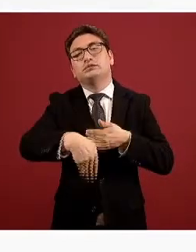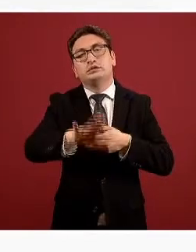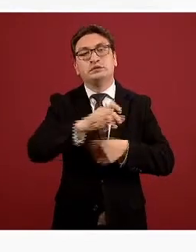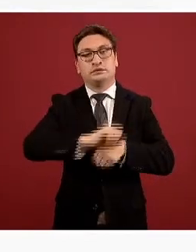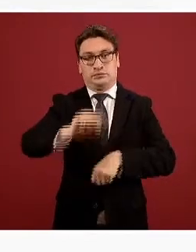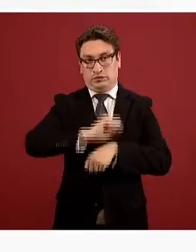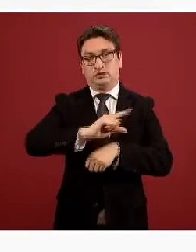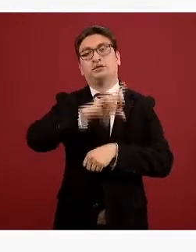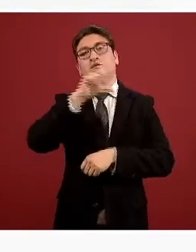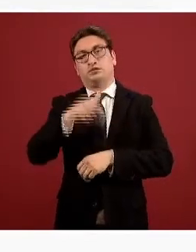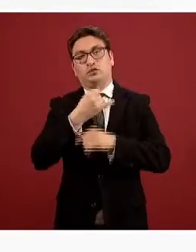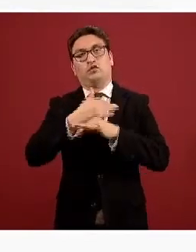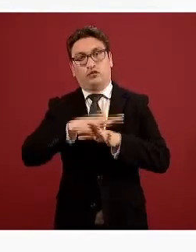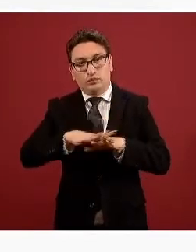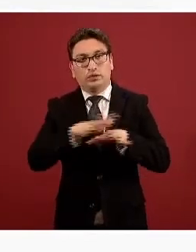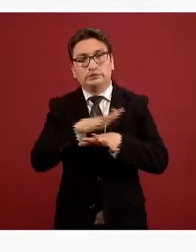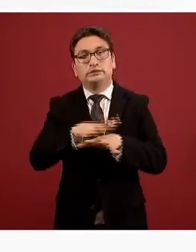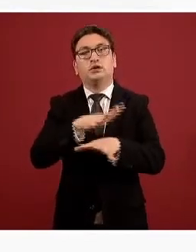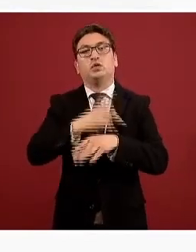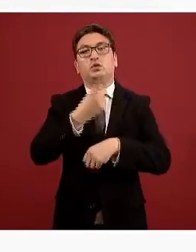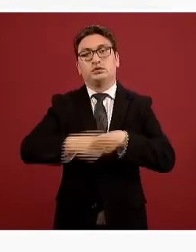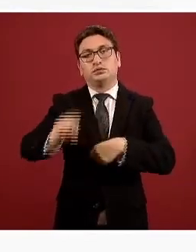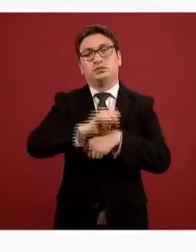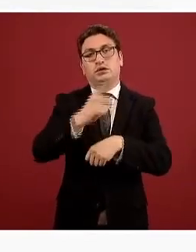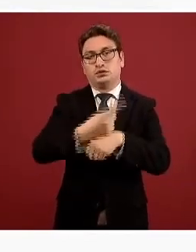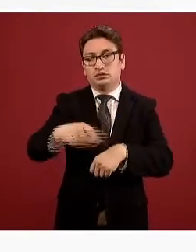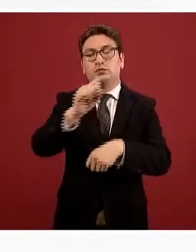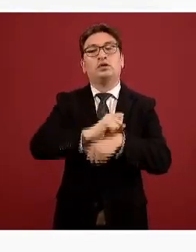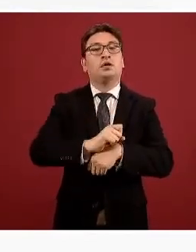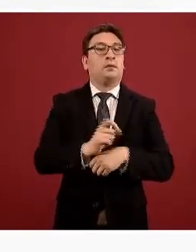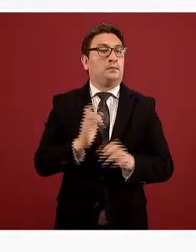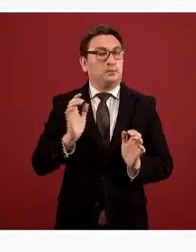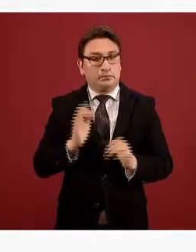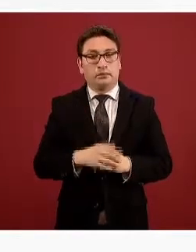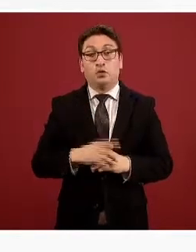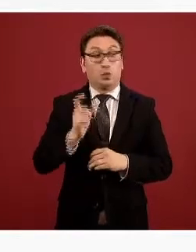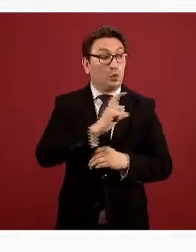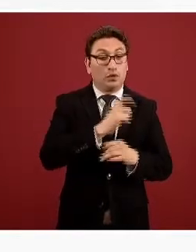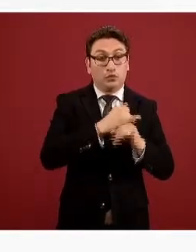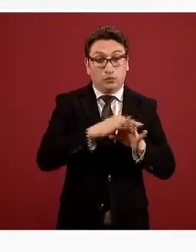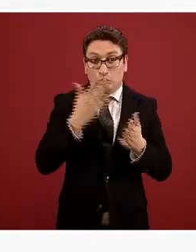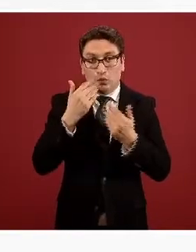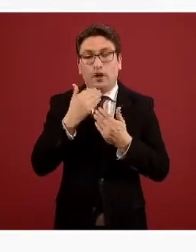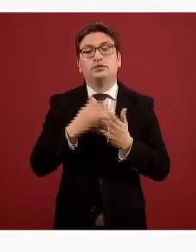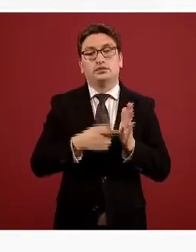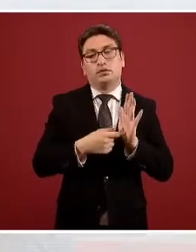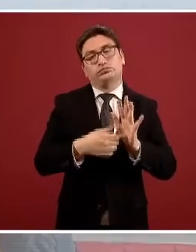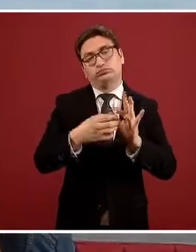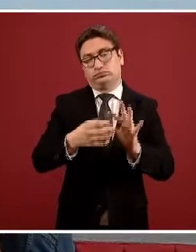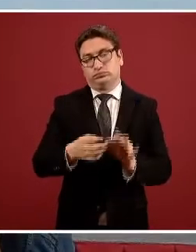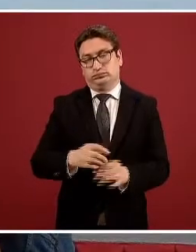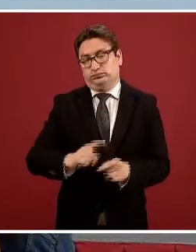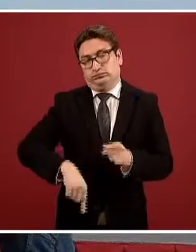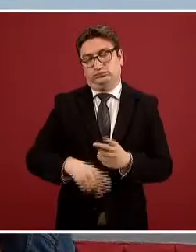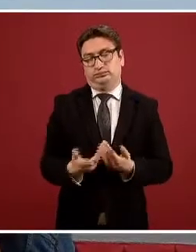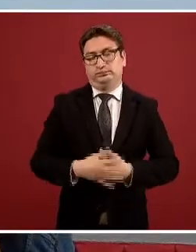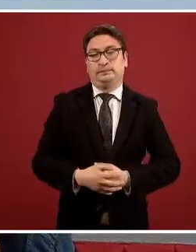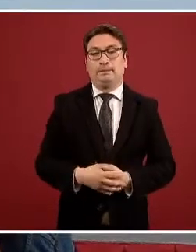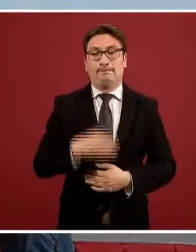la información se actualizará cada semana. Cuando no haya nada que reportar, no pondremos ya la diapositiva. La